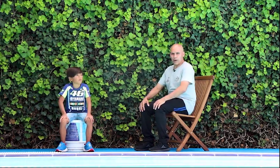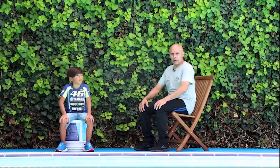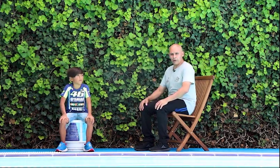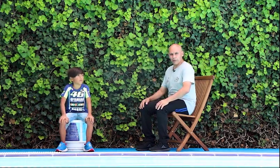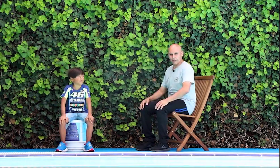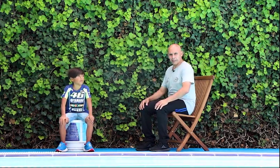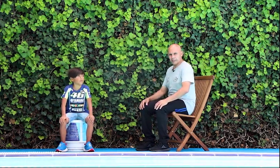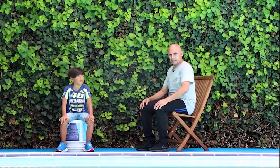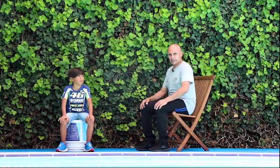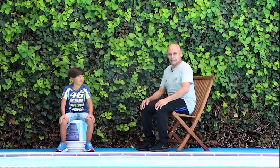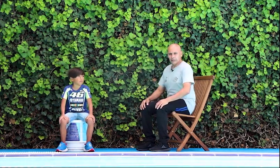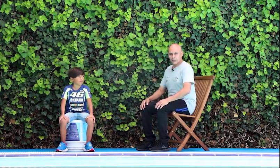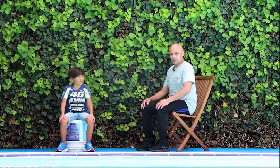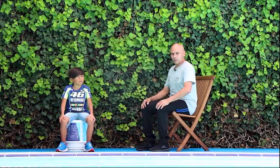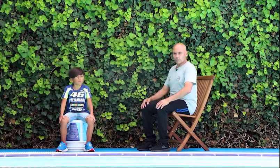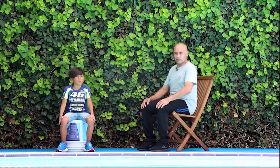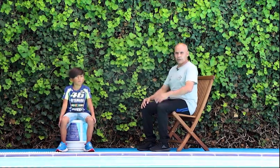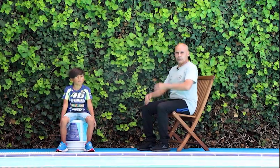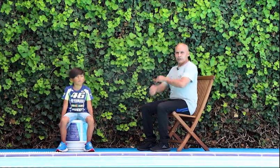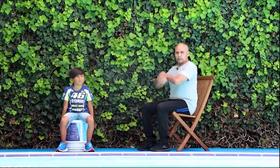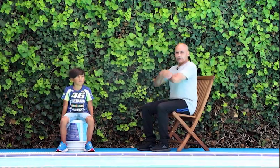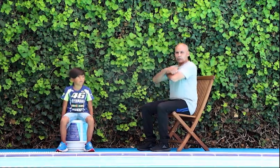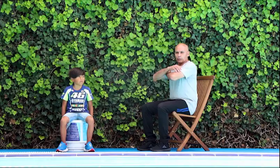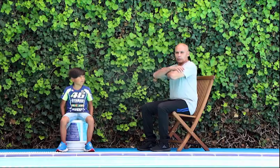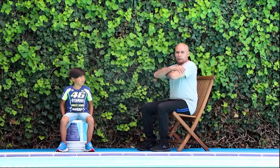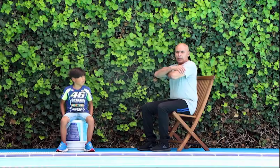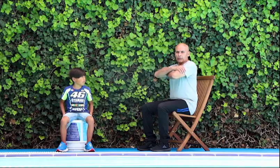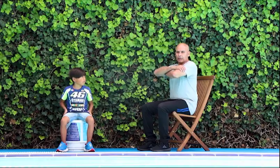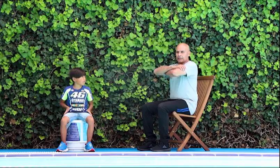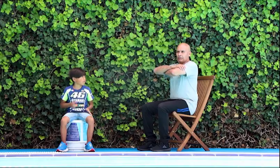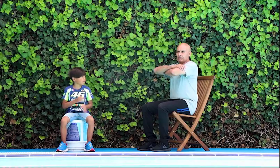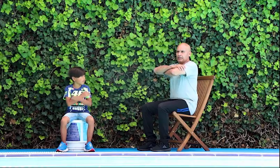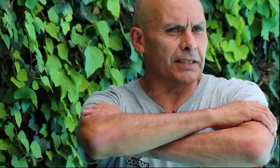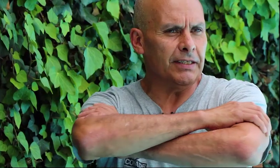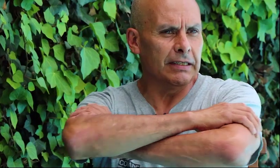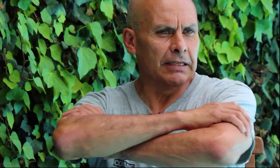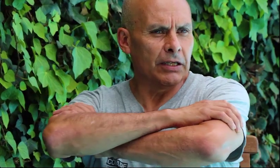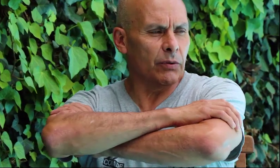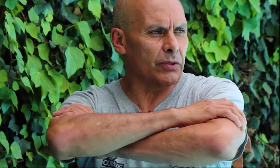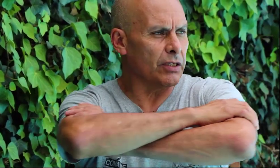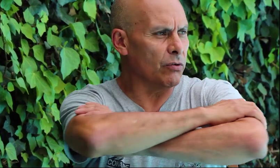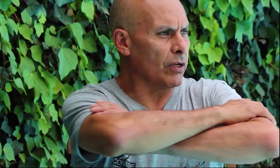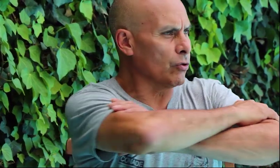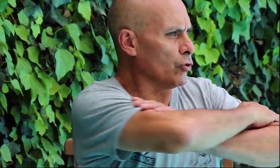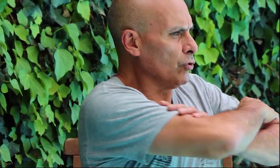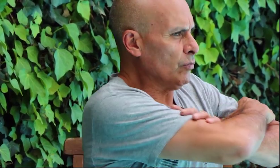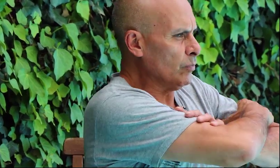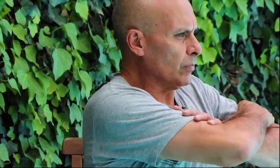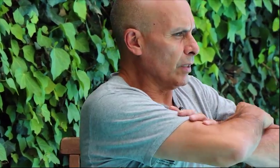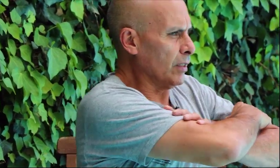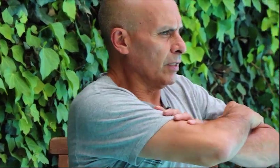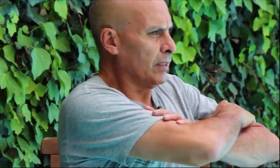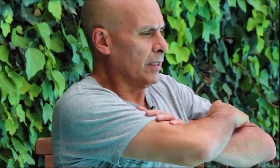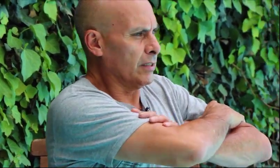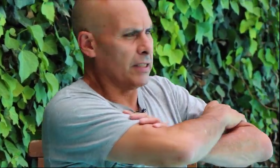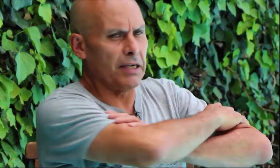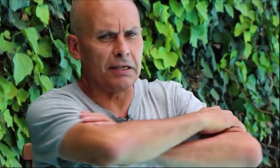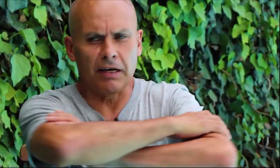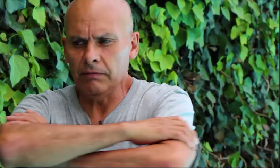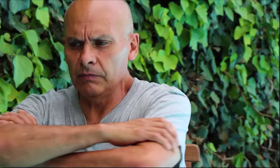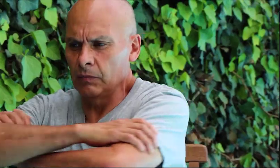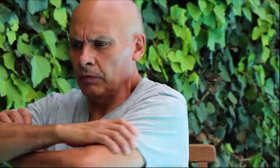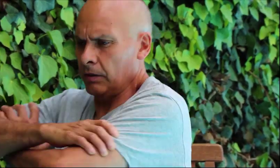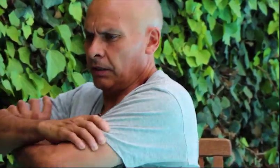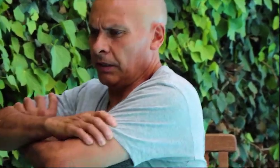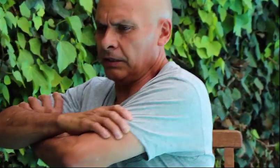en un banco, en lo que tengas. Y vamos a poner nuestros brazos aquí enfrente. Y vamos a hacer una torsión.